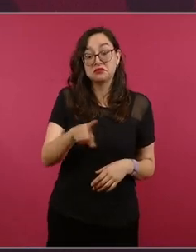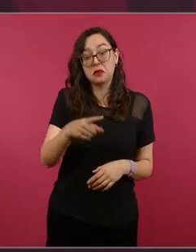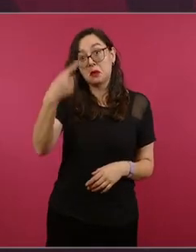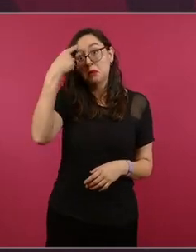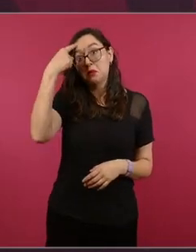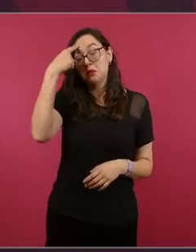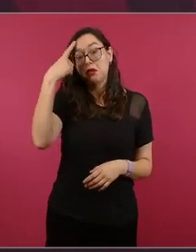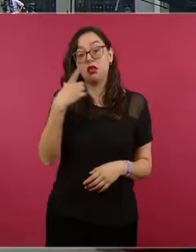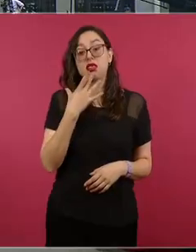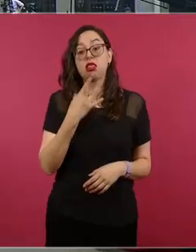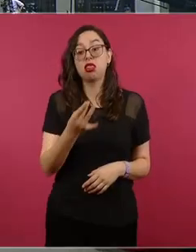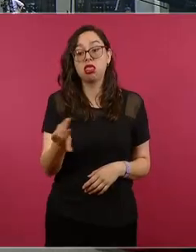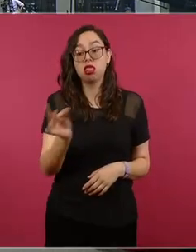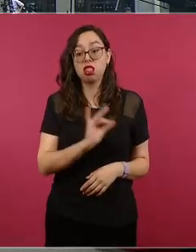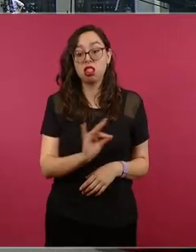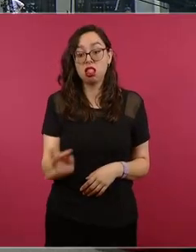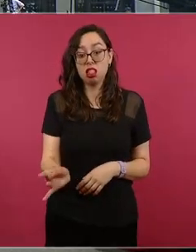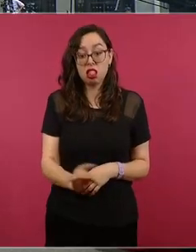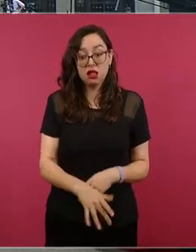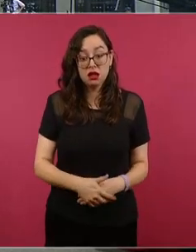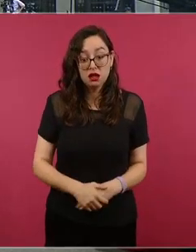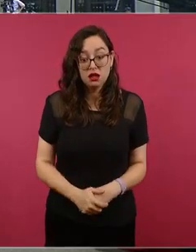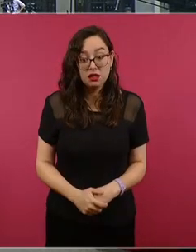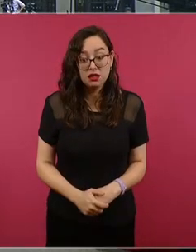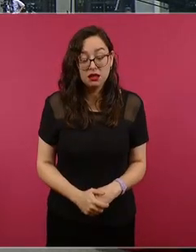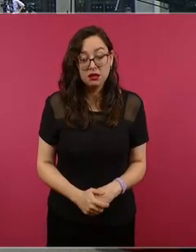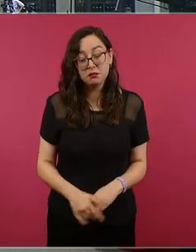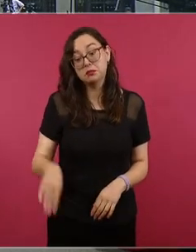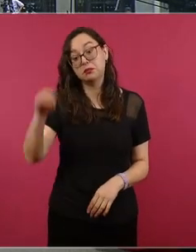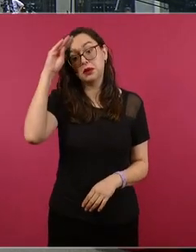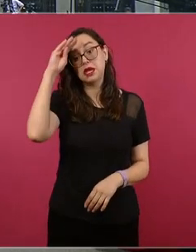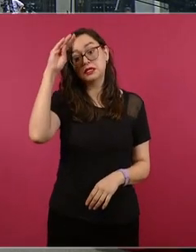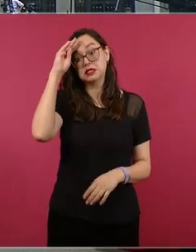como economicistas.